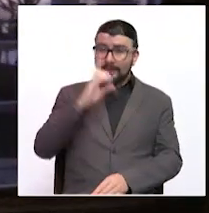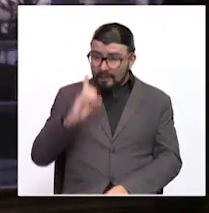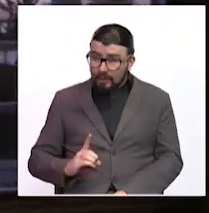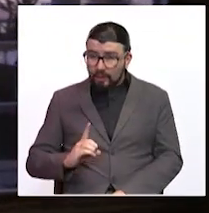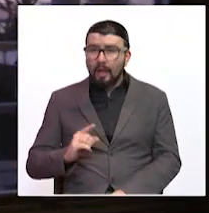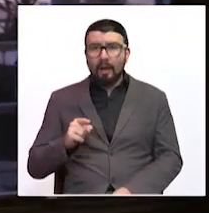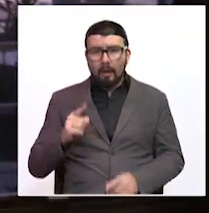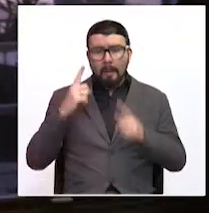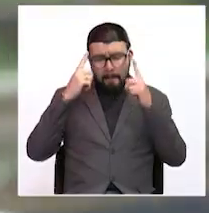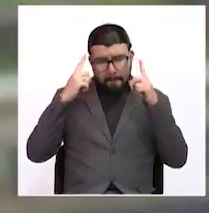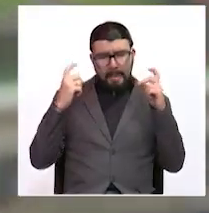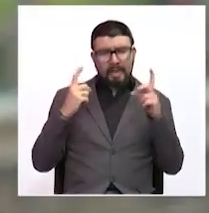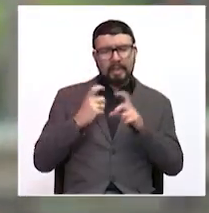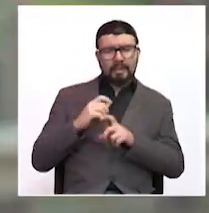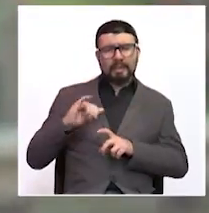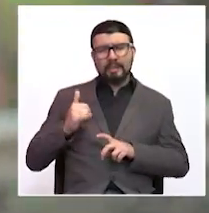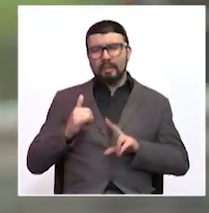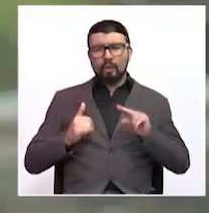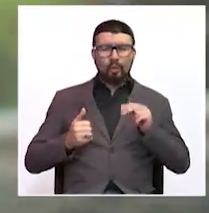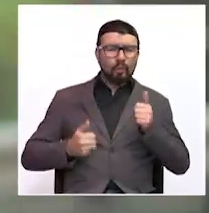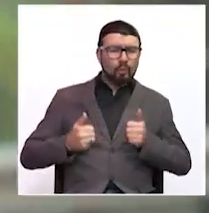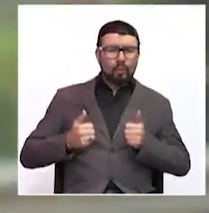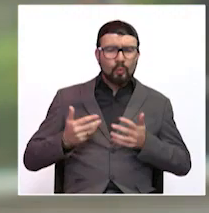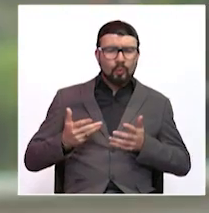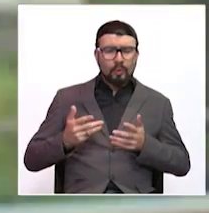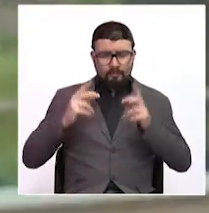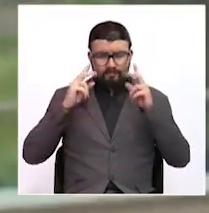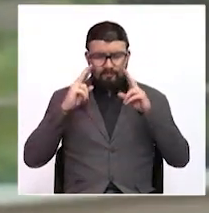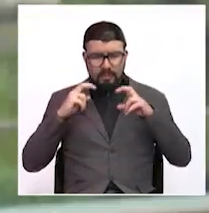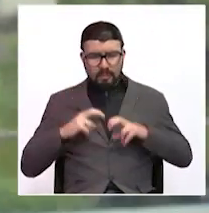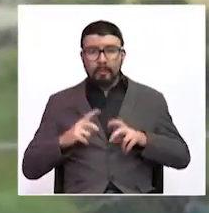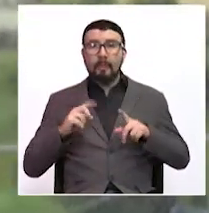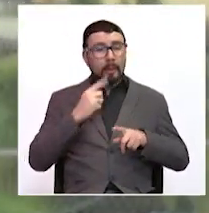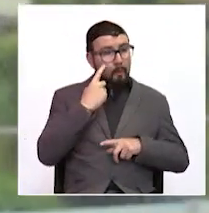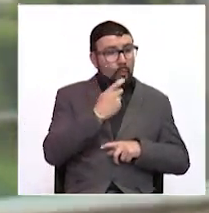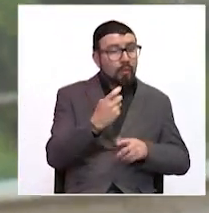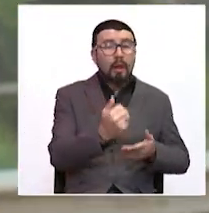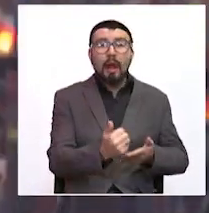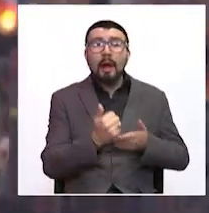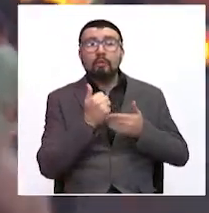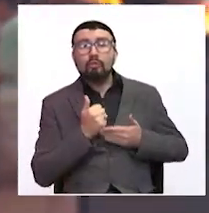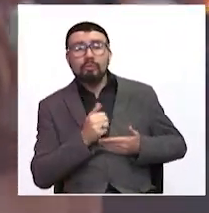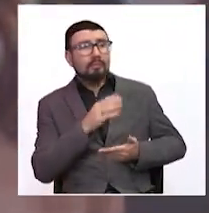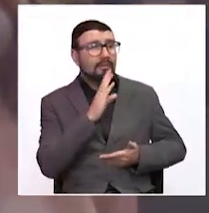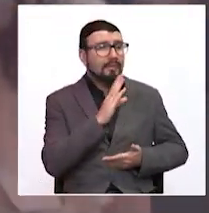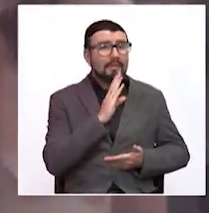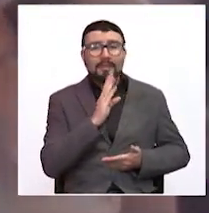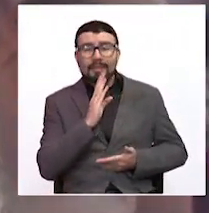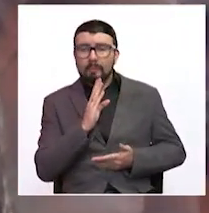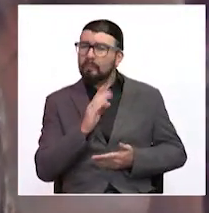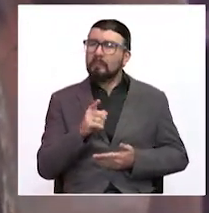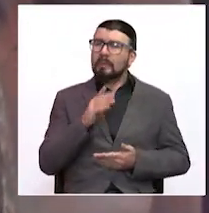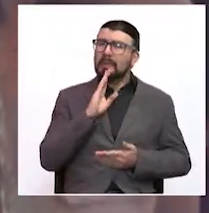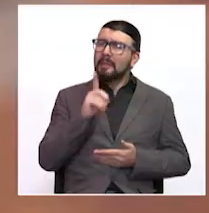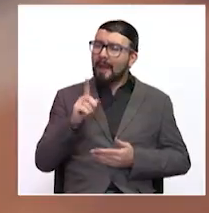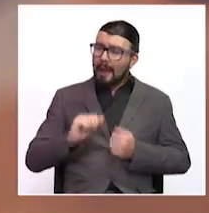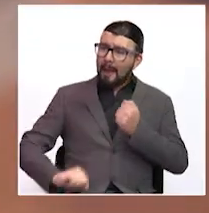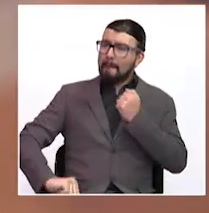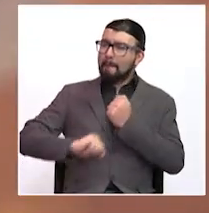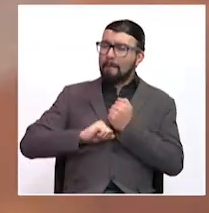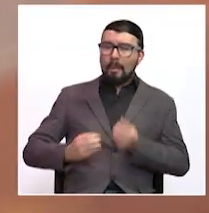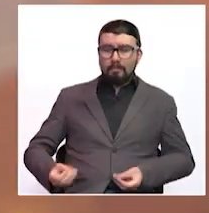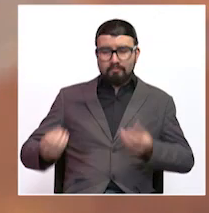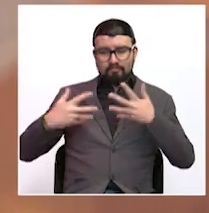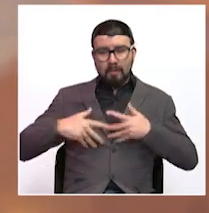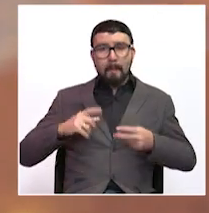deseas hacer busca apoyo para aliviar tu dolor emocional las personas que le aportan cosas positivas a tu vida son